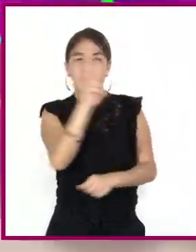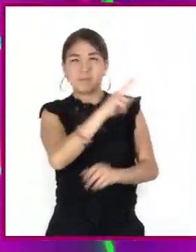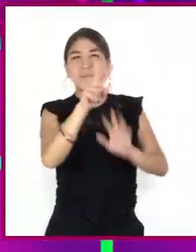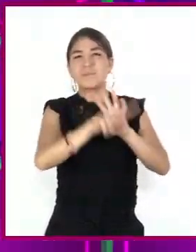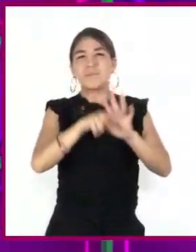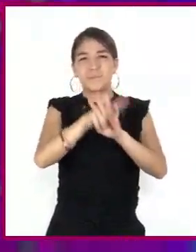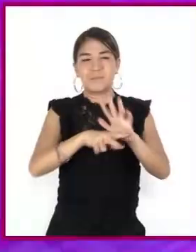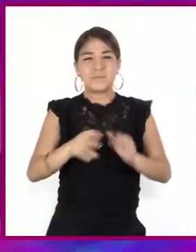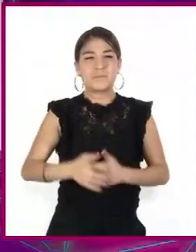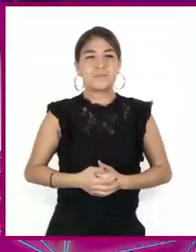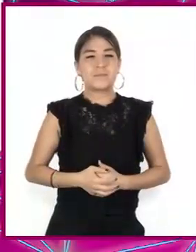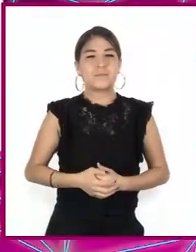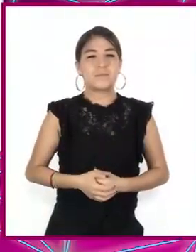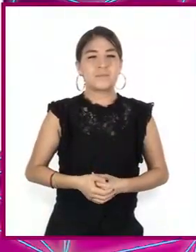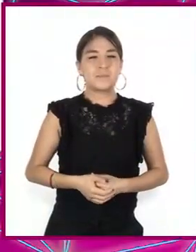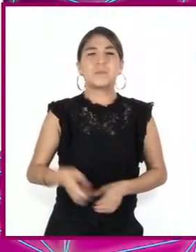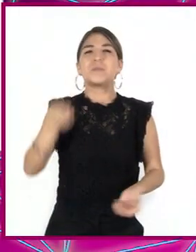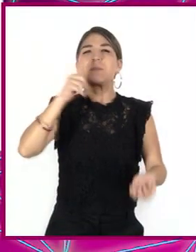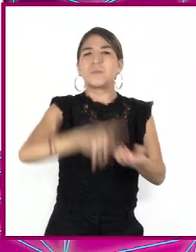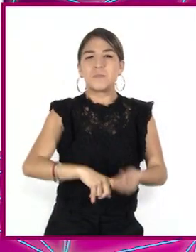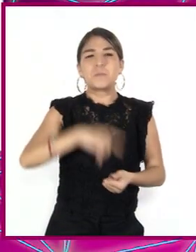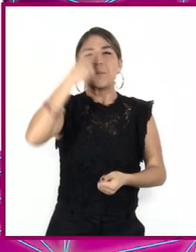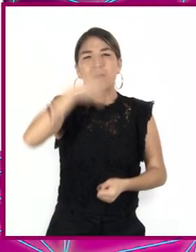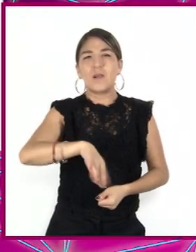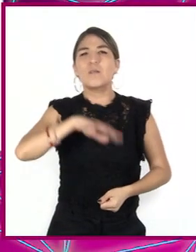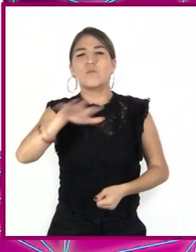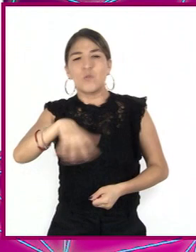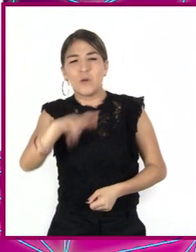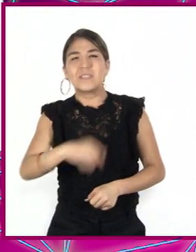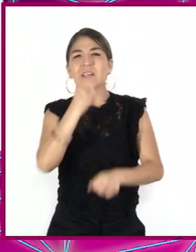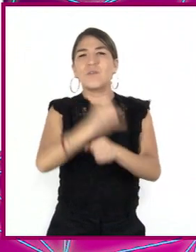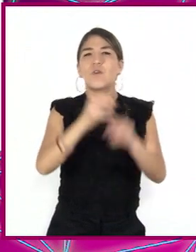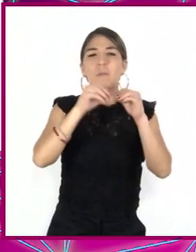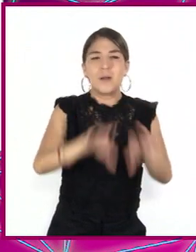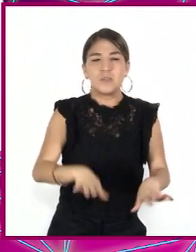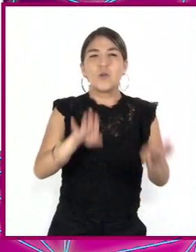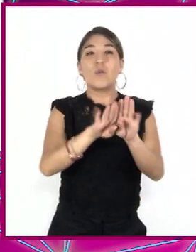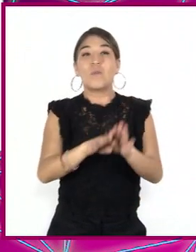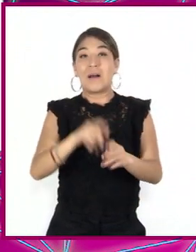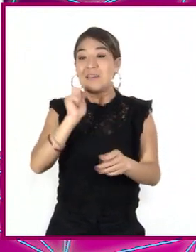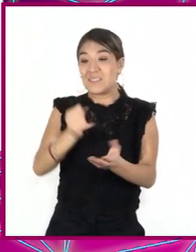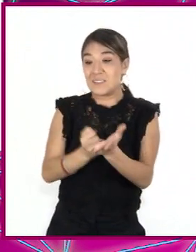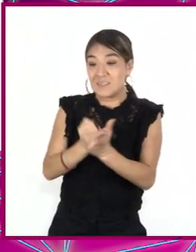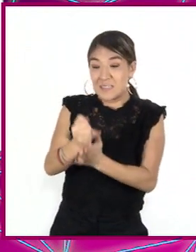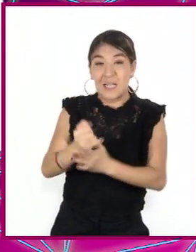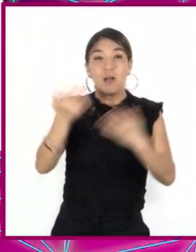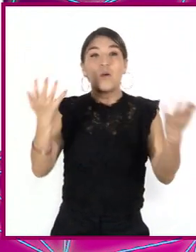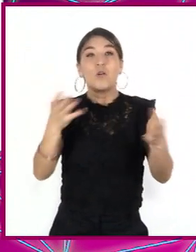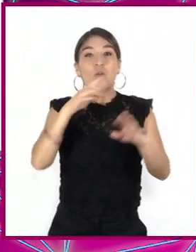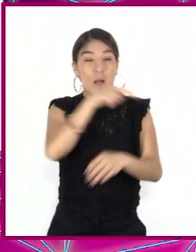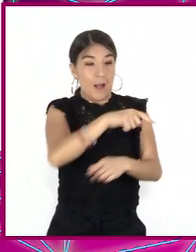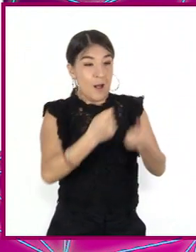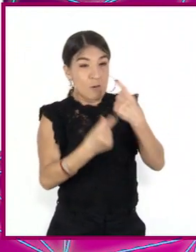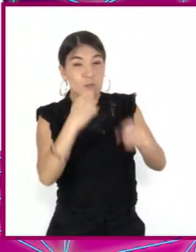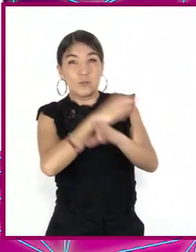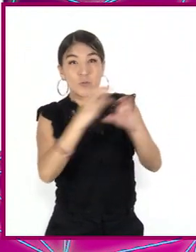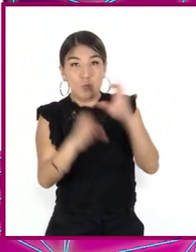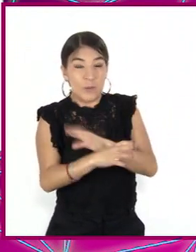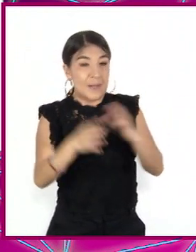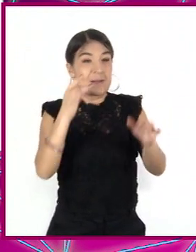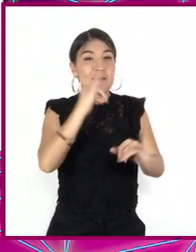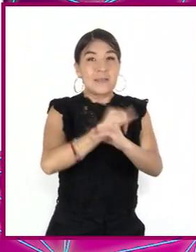Adelante. En nuestra búsqueda de información, a la hora de decidir si una fuente es confiable o no, conviene